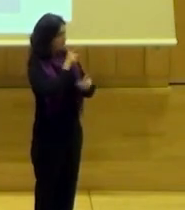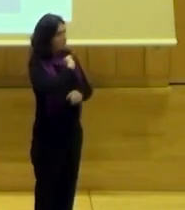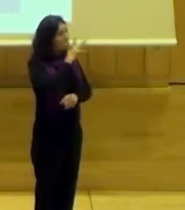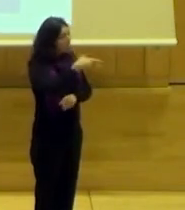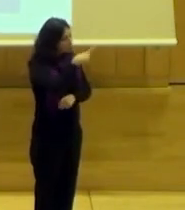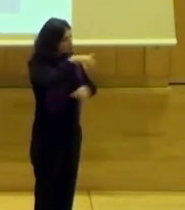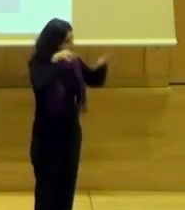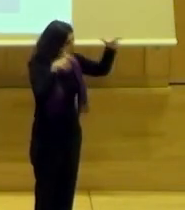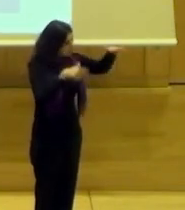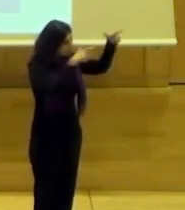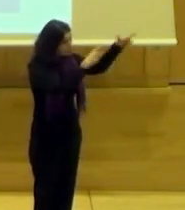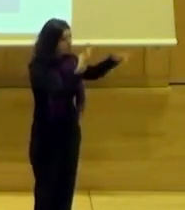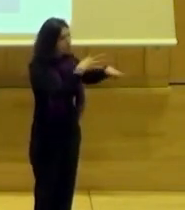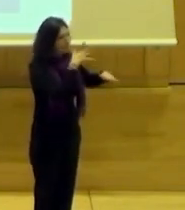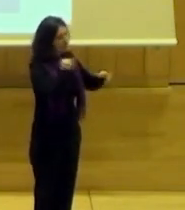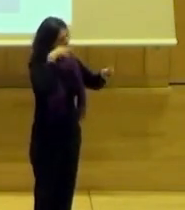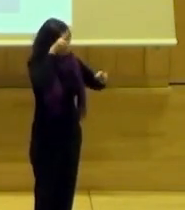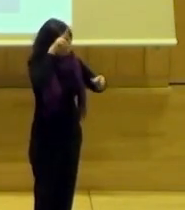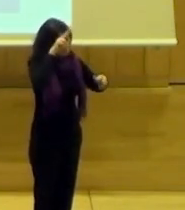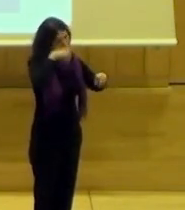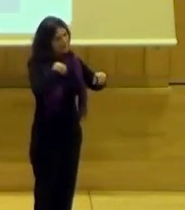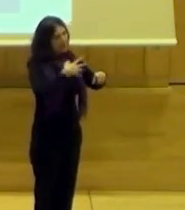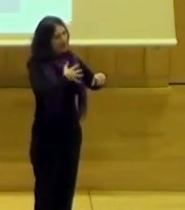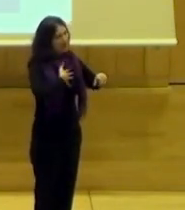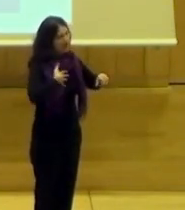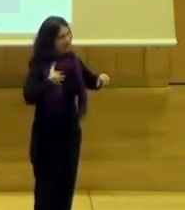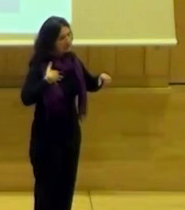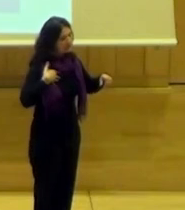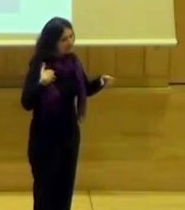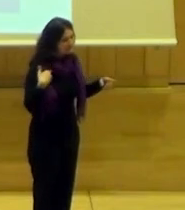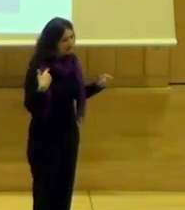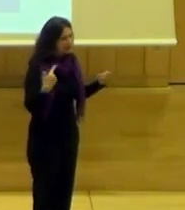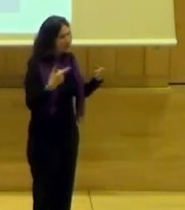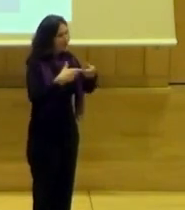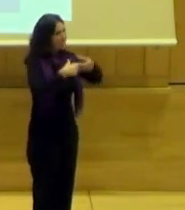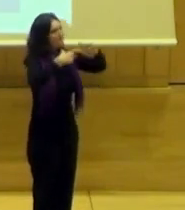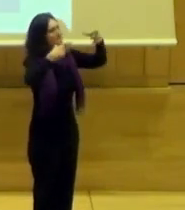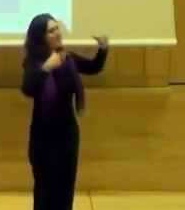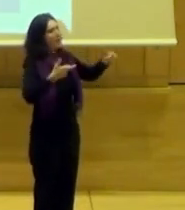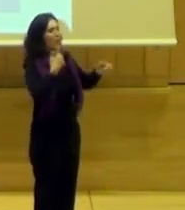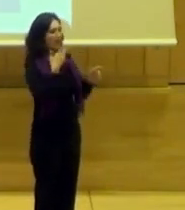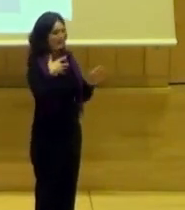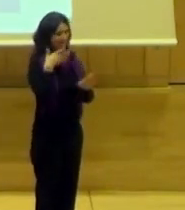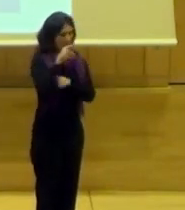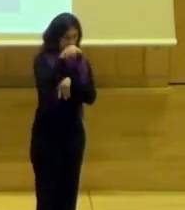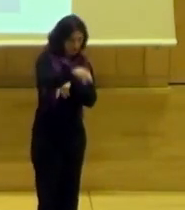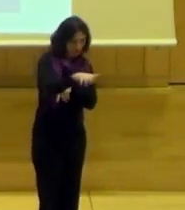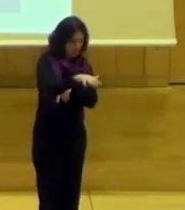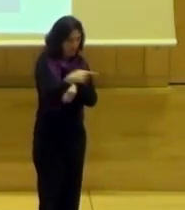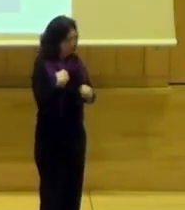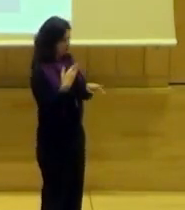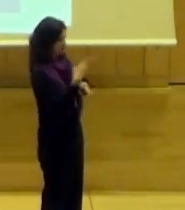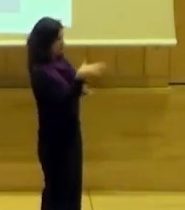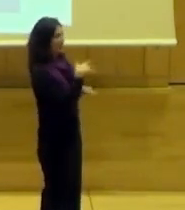preocupaba, digamos, trascender un poco la esfera de vamos a este sitio, vamos al otro sitio. Es